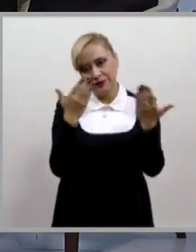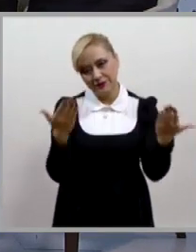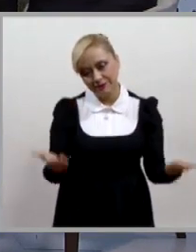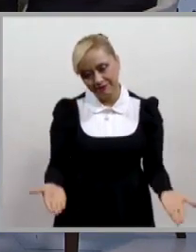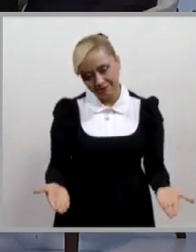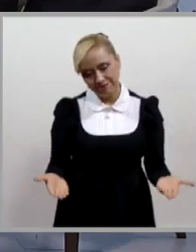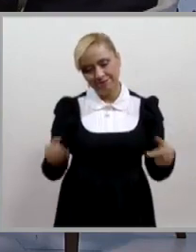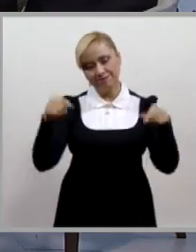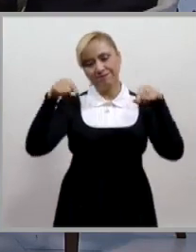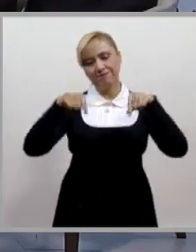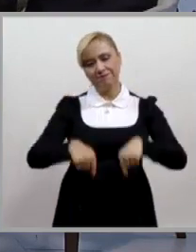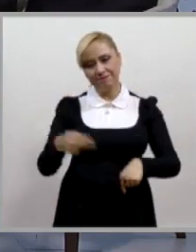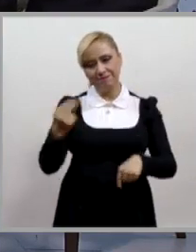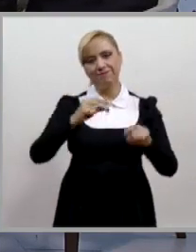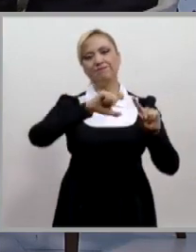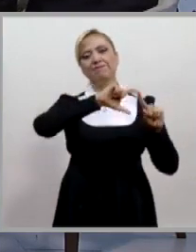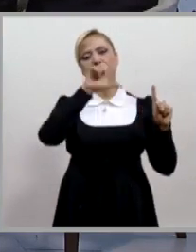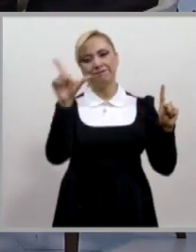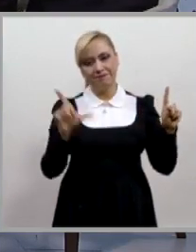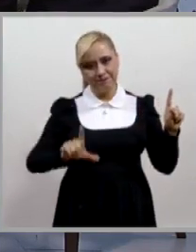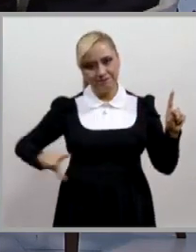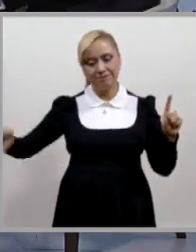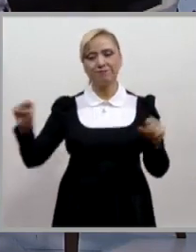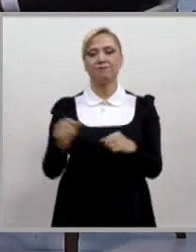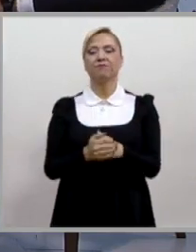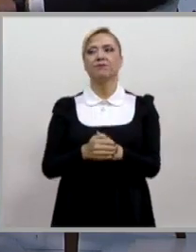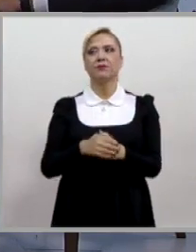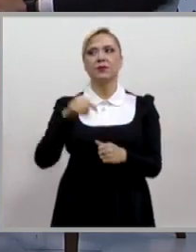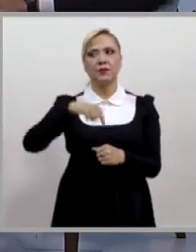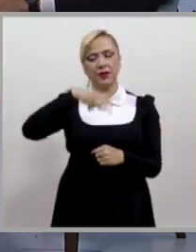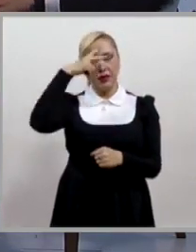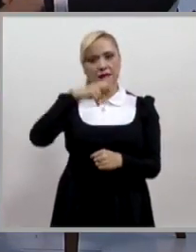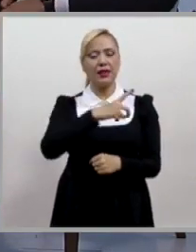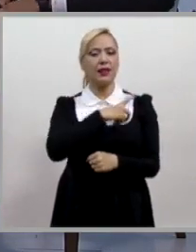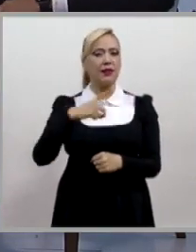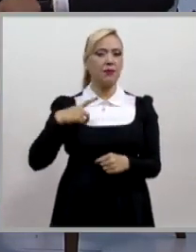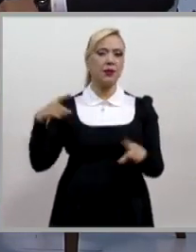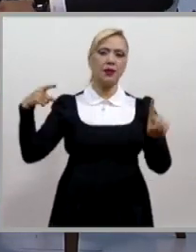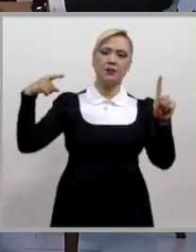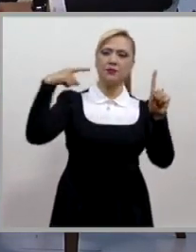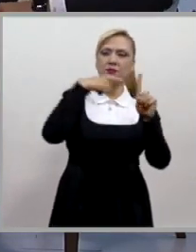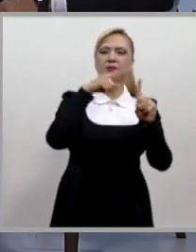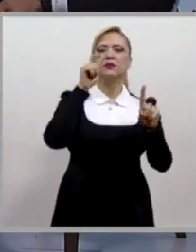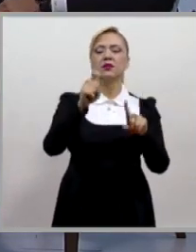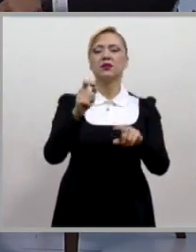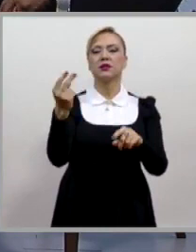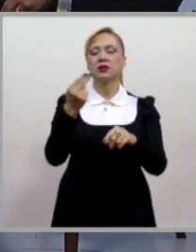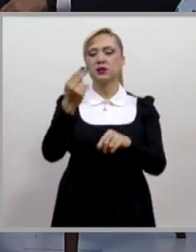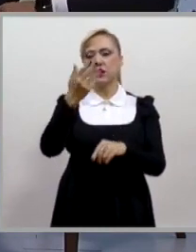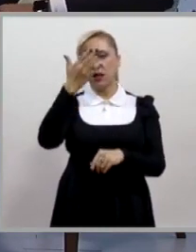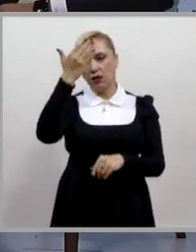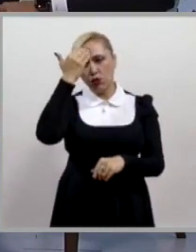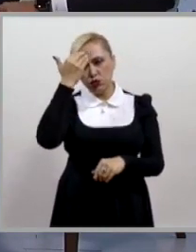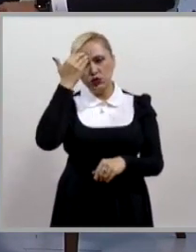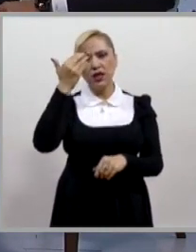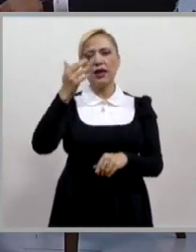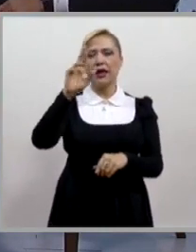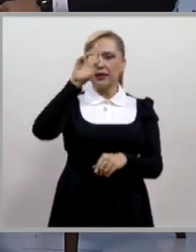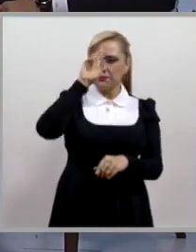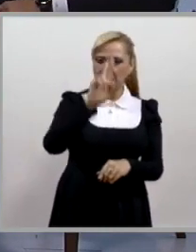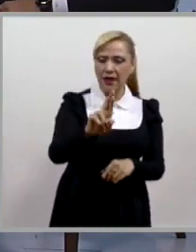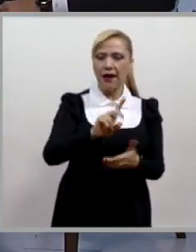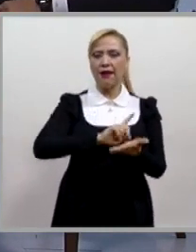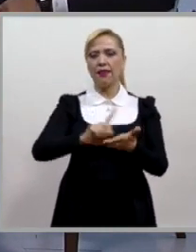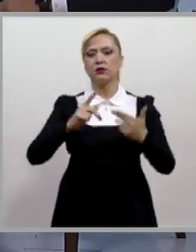prácticamente, que es el sistema educativo nacional. Creo que toda la educación en México tiene que estar basada, fundamentada en el conocimiento, en el respeto de los